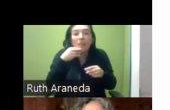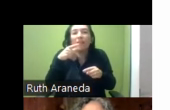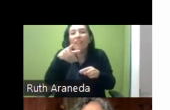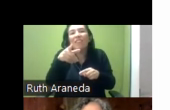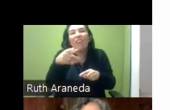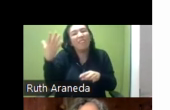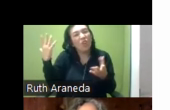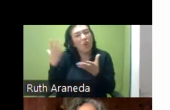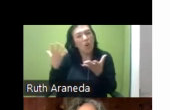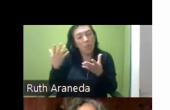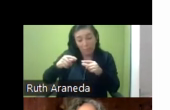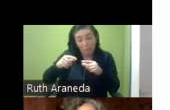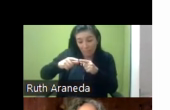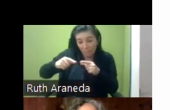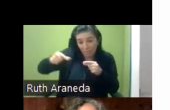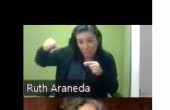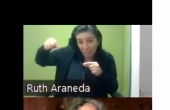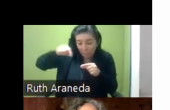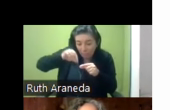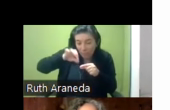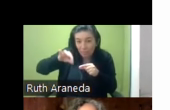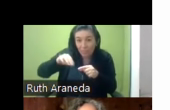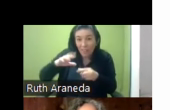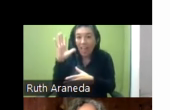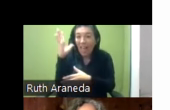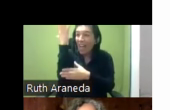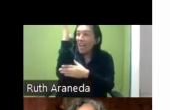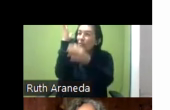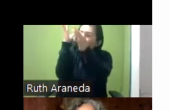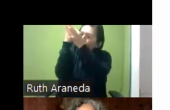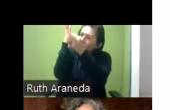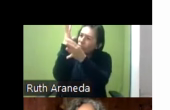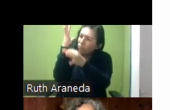y el árbol propiamente tal.